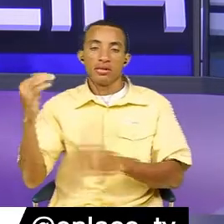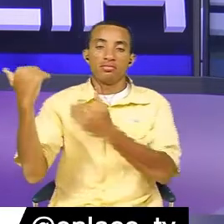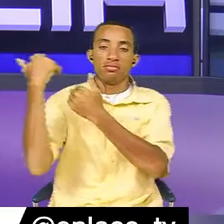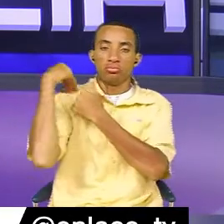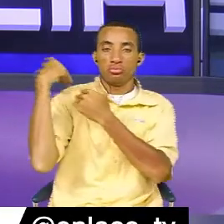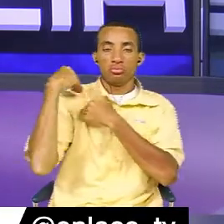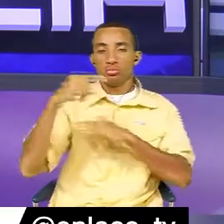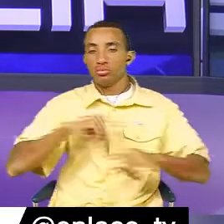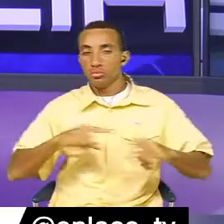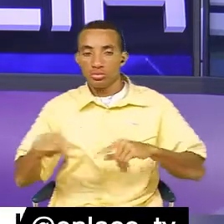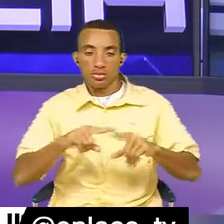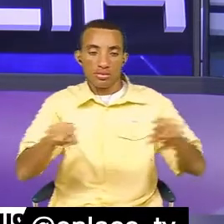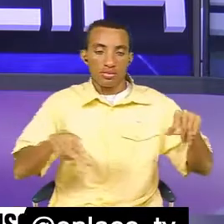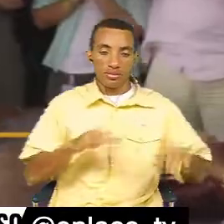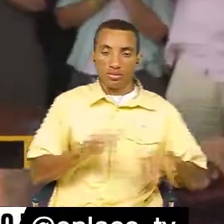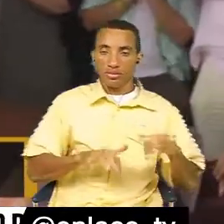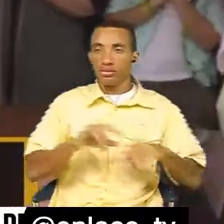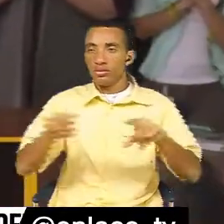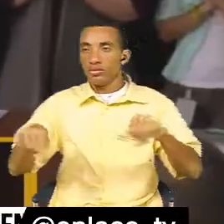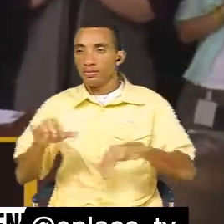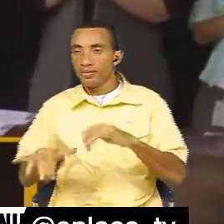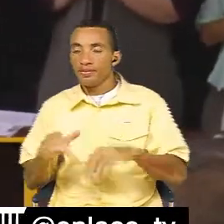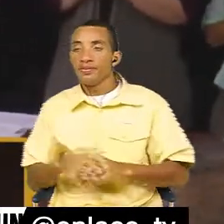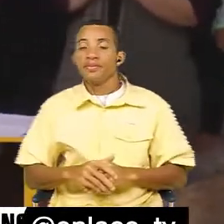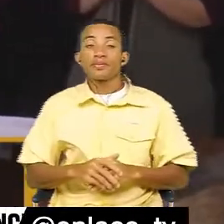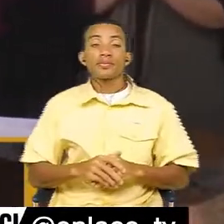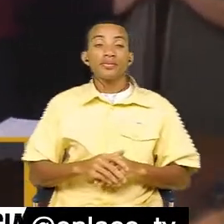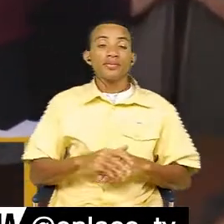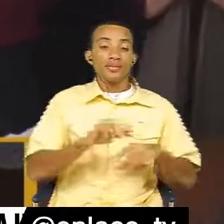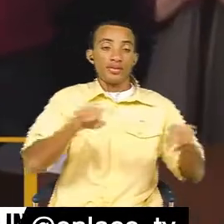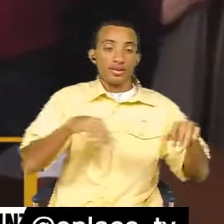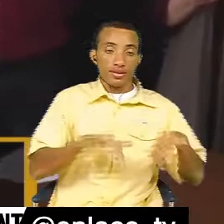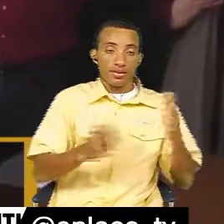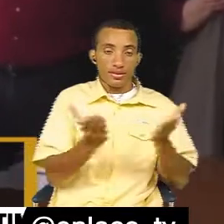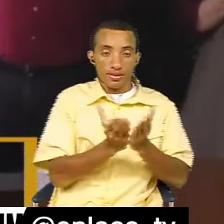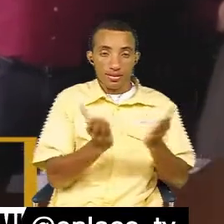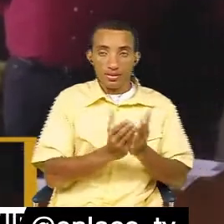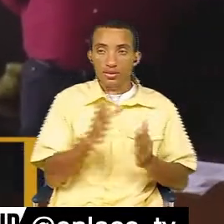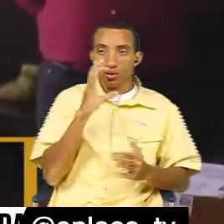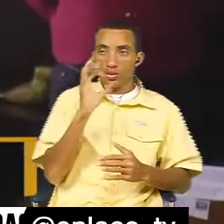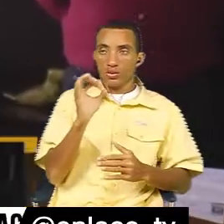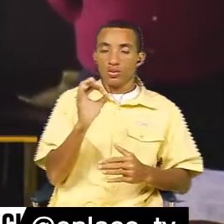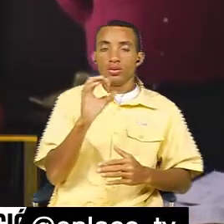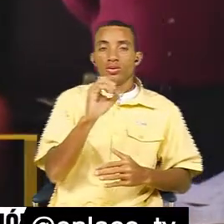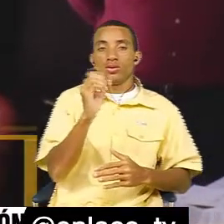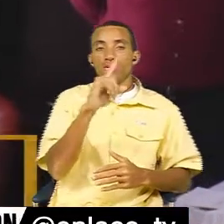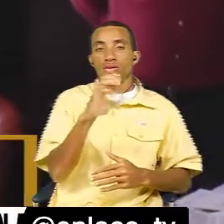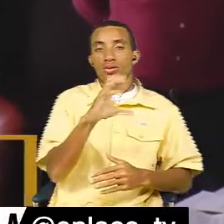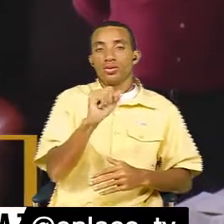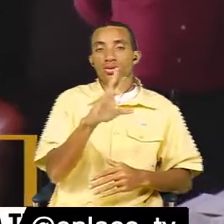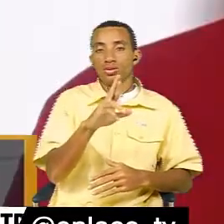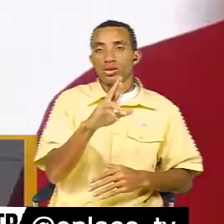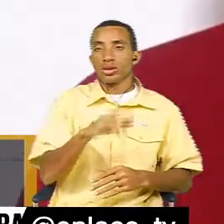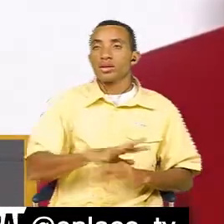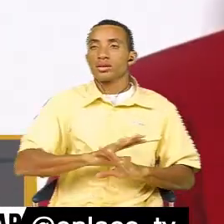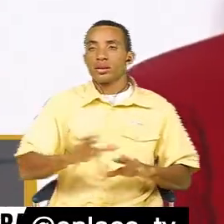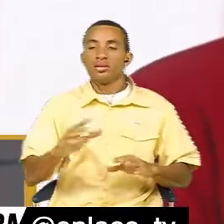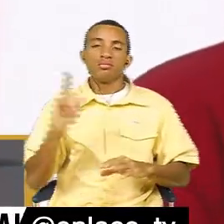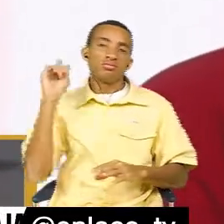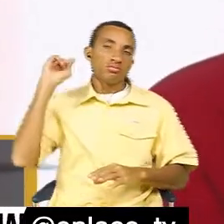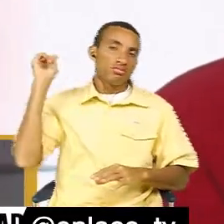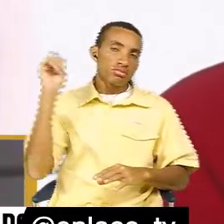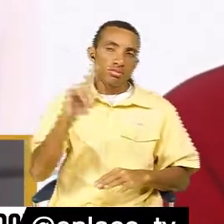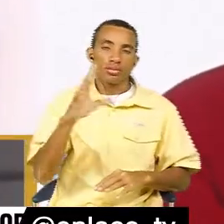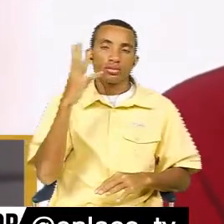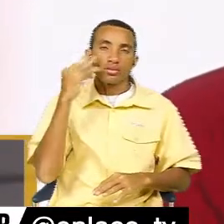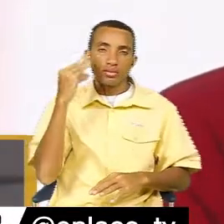de sus despachos. En la Secretaría de Educación estará Óscar Jaramillo, quien por varios años se ha desempeñado en el sector público, en especial